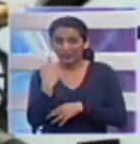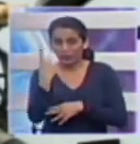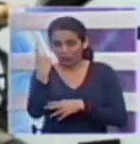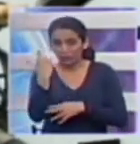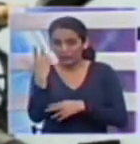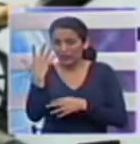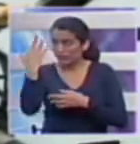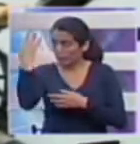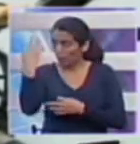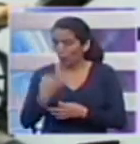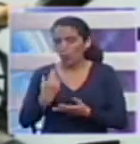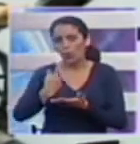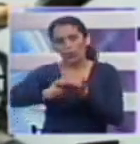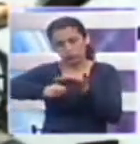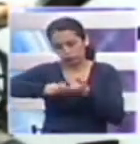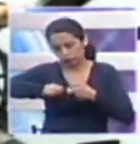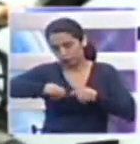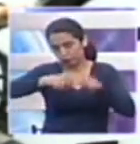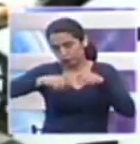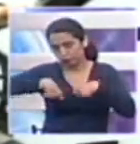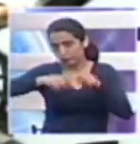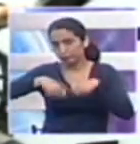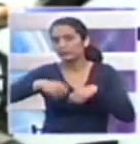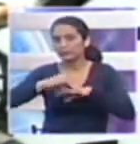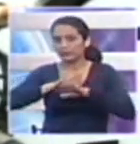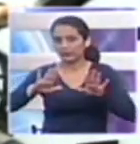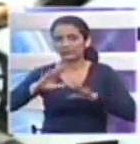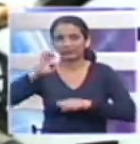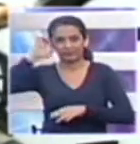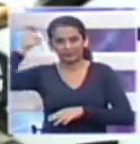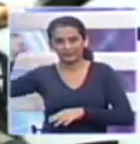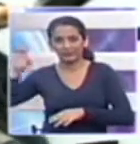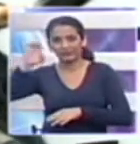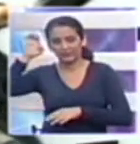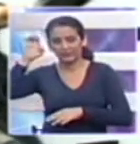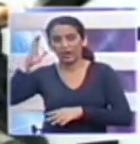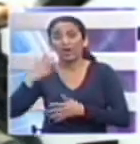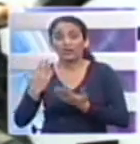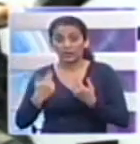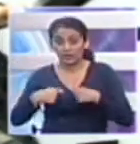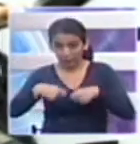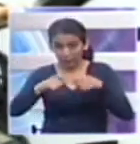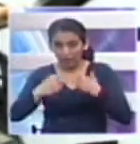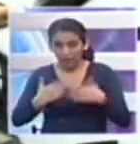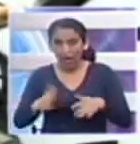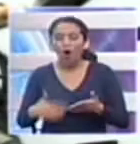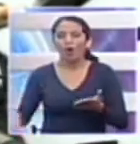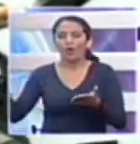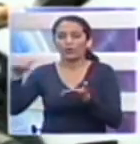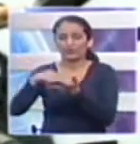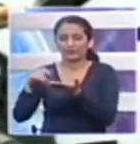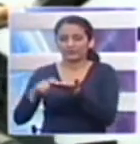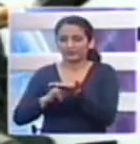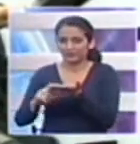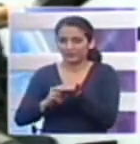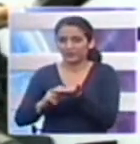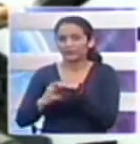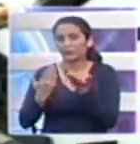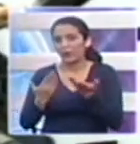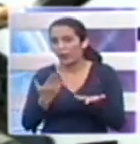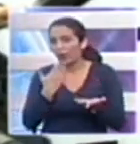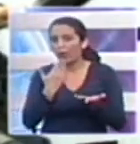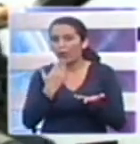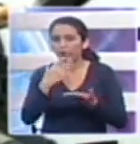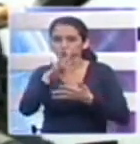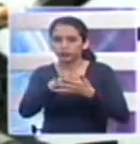el acuerdo. Firmado el acuerdo, volveremos a reunirnos y volveré a hacer conocer el siguiente cronograma para la entrada en vigencia de